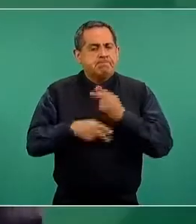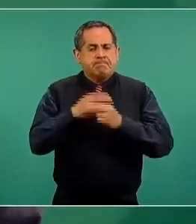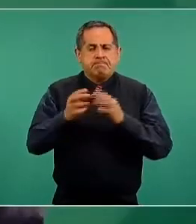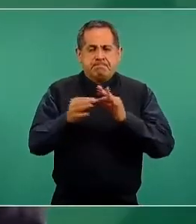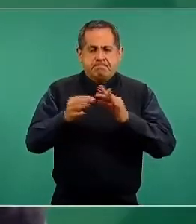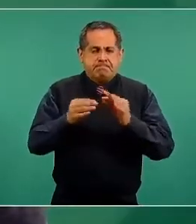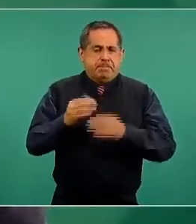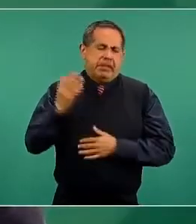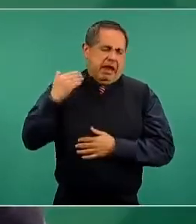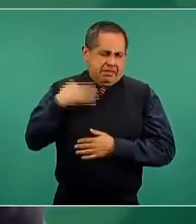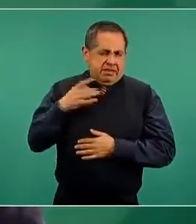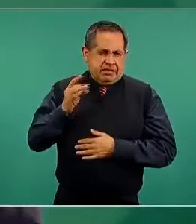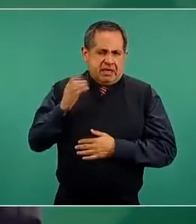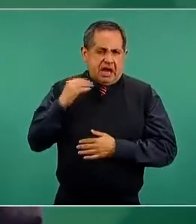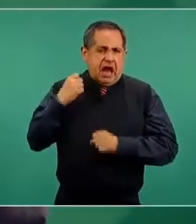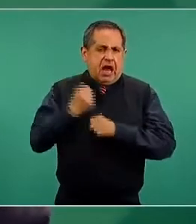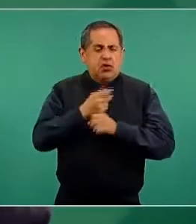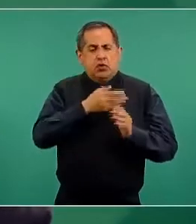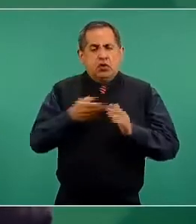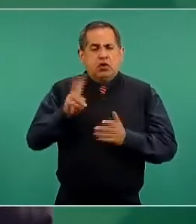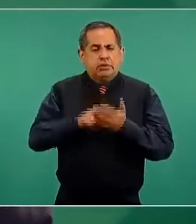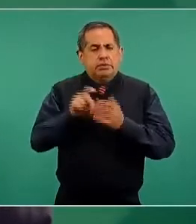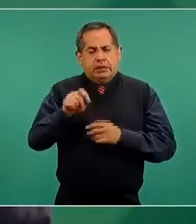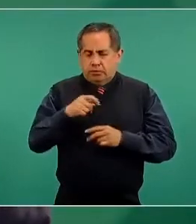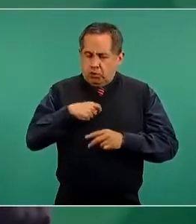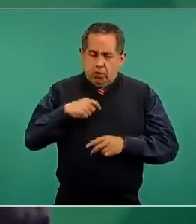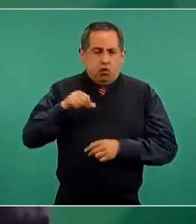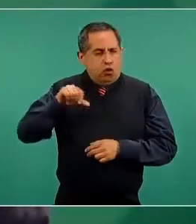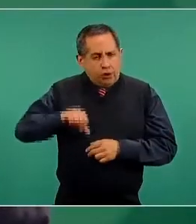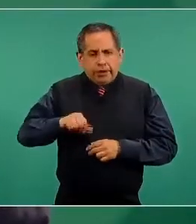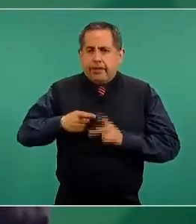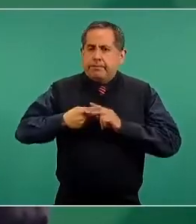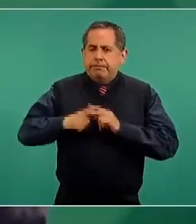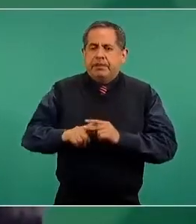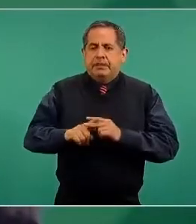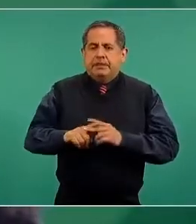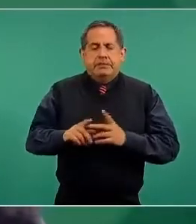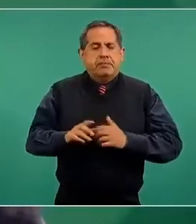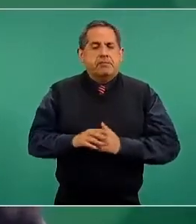poco a lo largo de 2020, pero como estamos iniciando